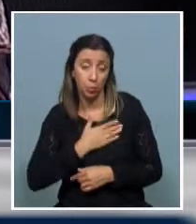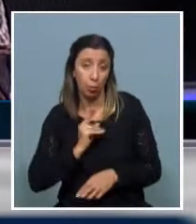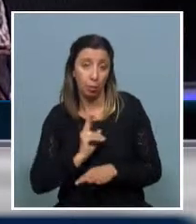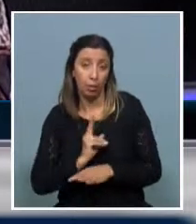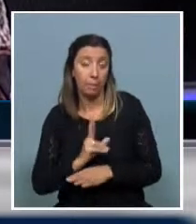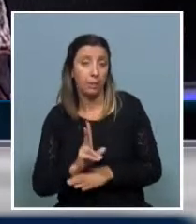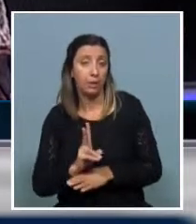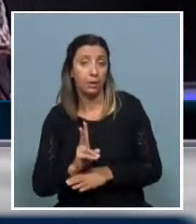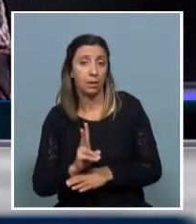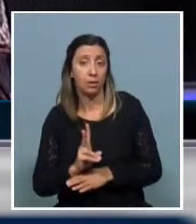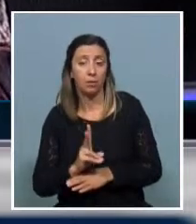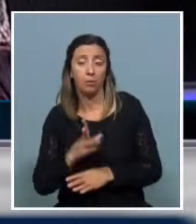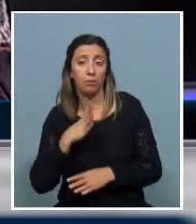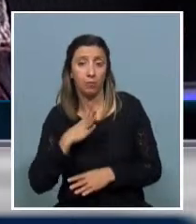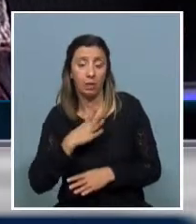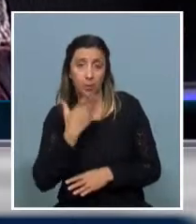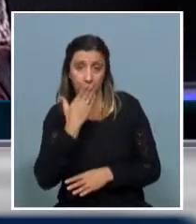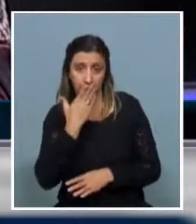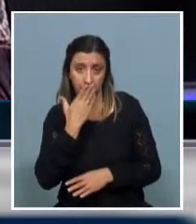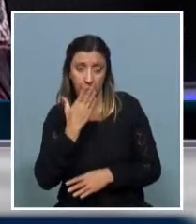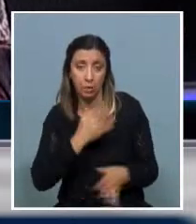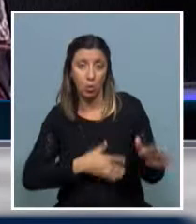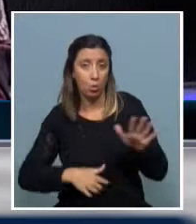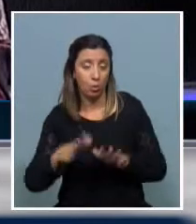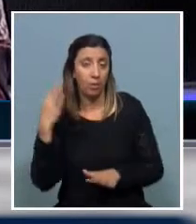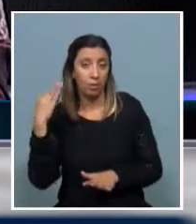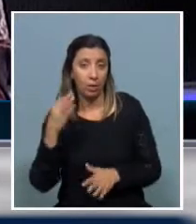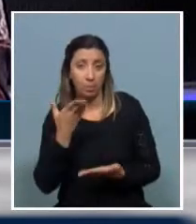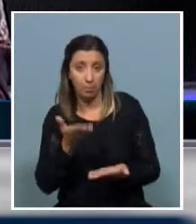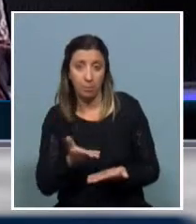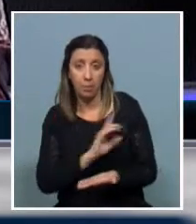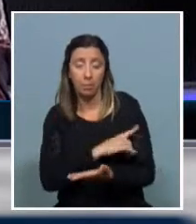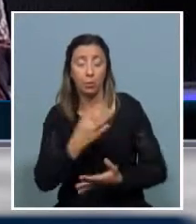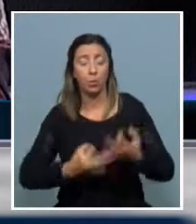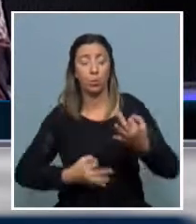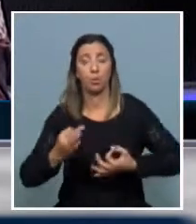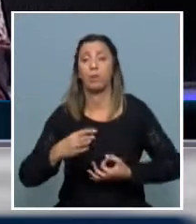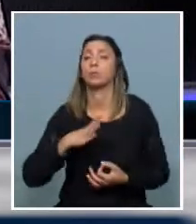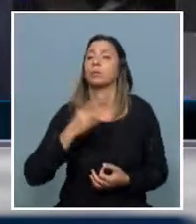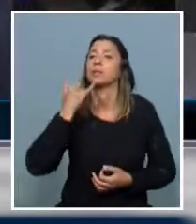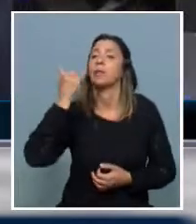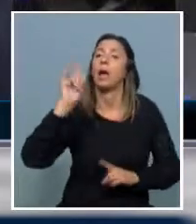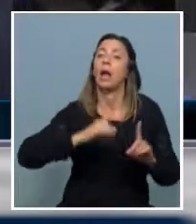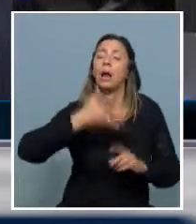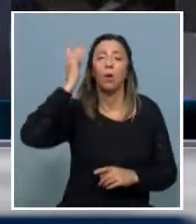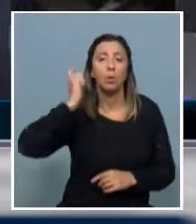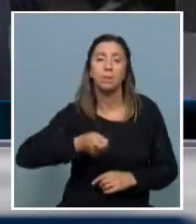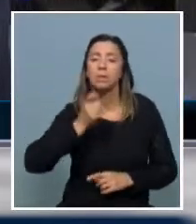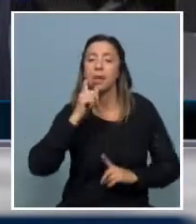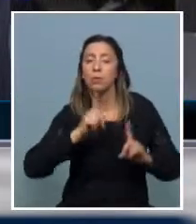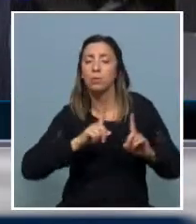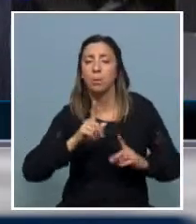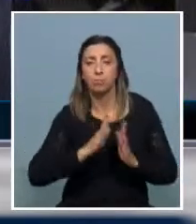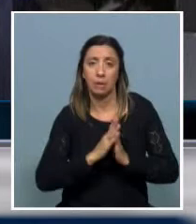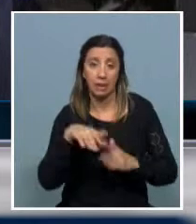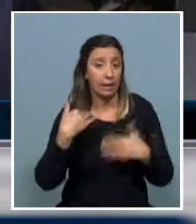que la tenencia no está hecha ante el organismo que corresponde, ante el Poder Judicial. Inclusive hemos llamado a algunos jueces a pedir si hay algún expediente, que por